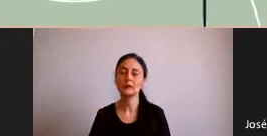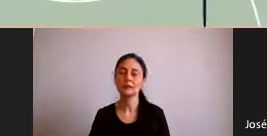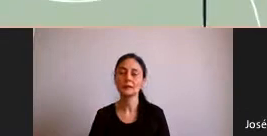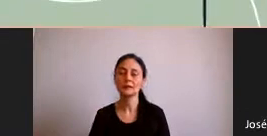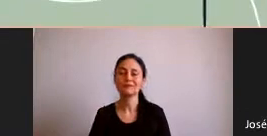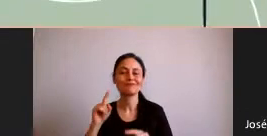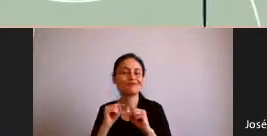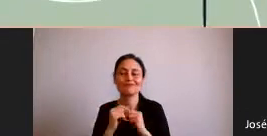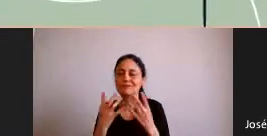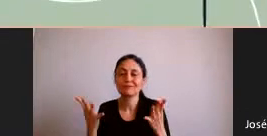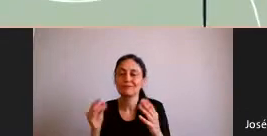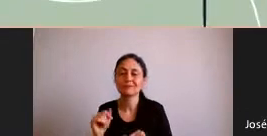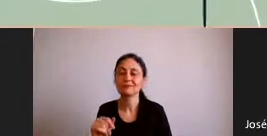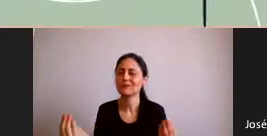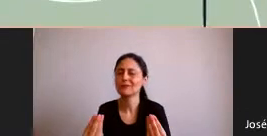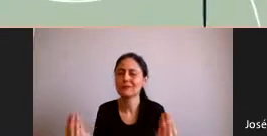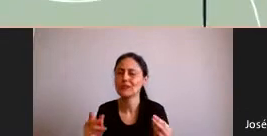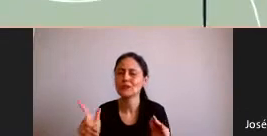con la cámara.